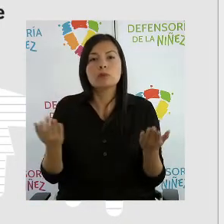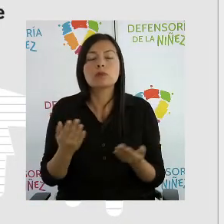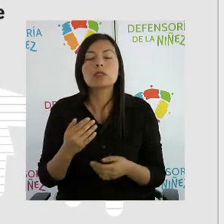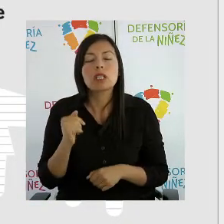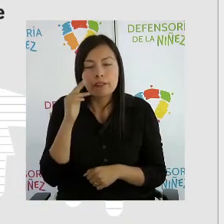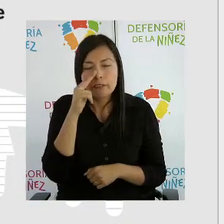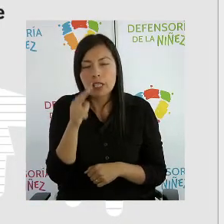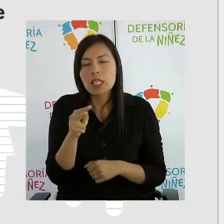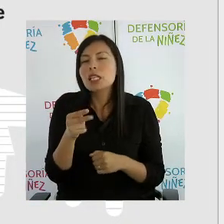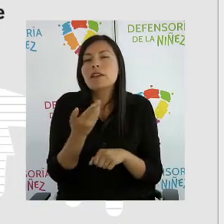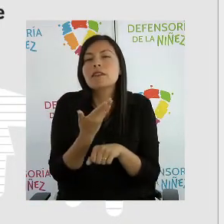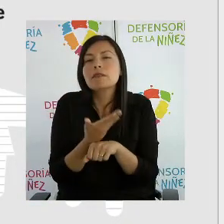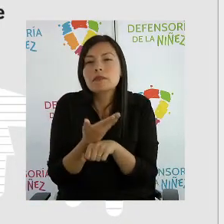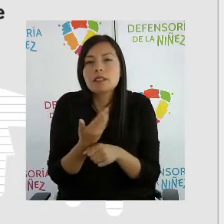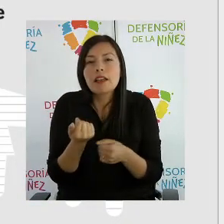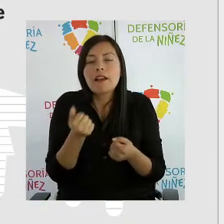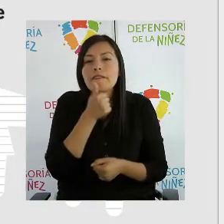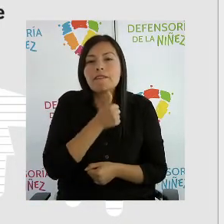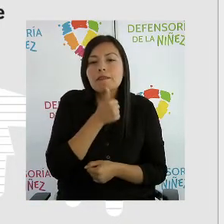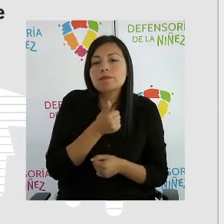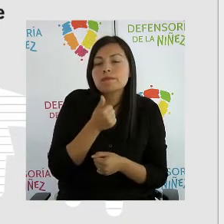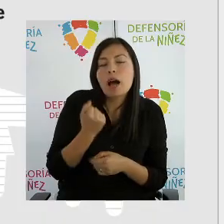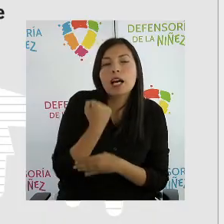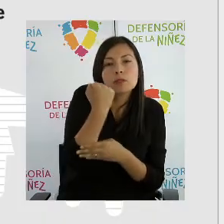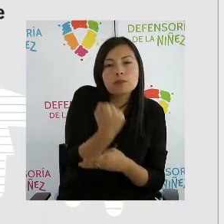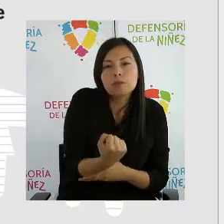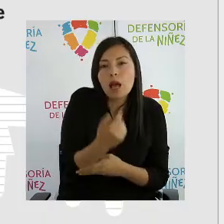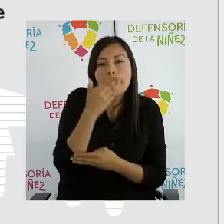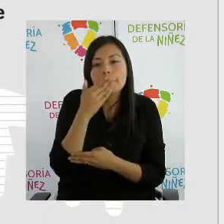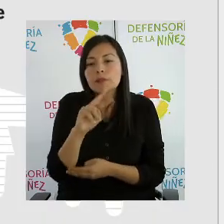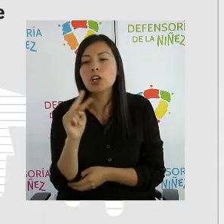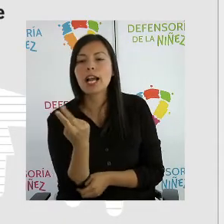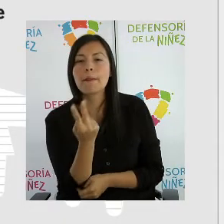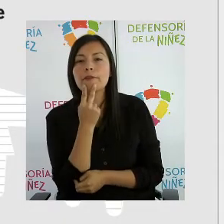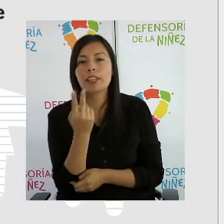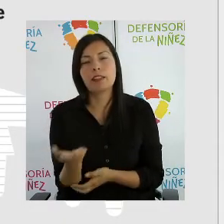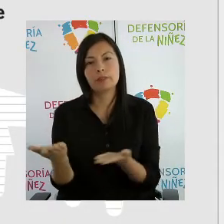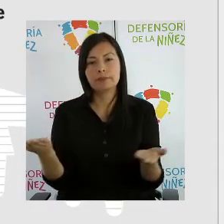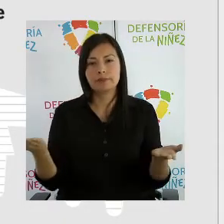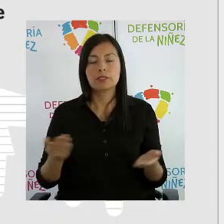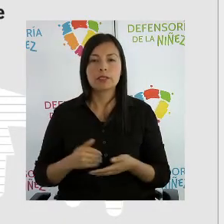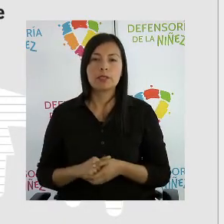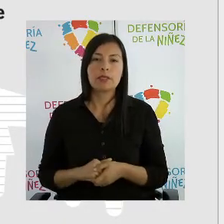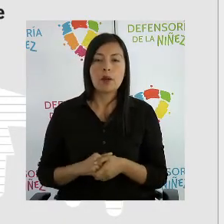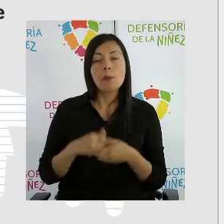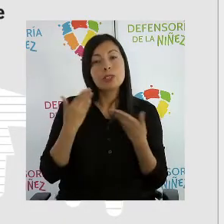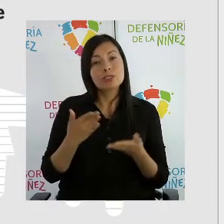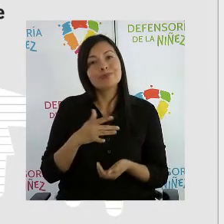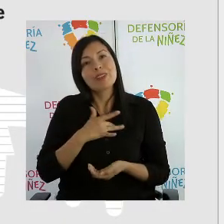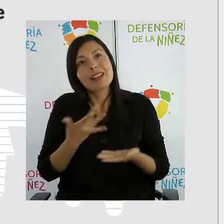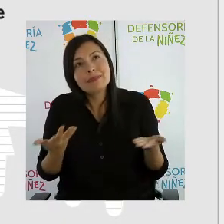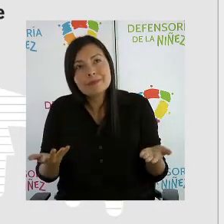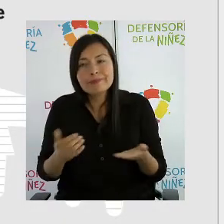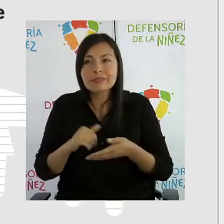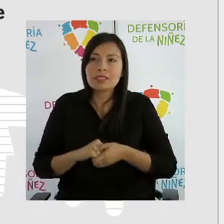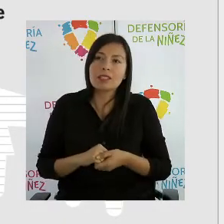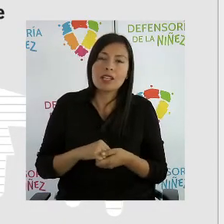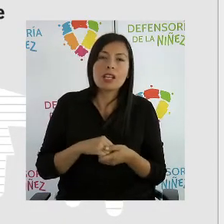efectivamente aquellas exigencias que generen el impacto en el cambio vital de estos niños, niñas y adolescentes. Es por ello que lamentamos la